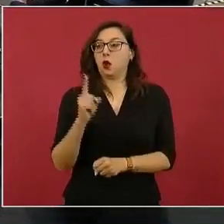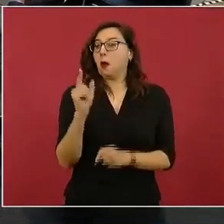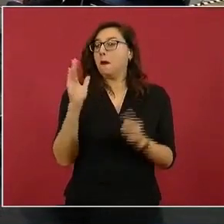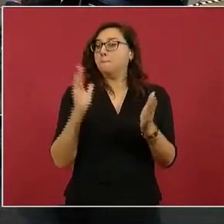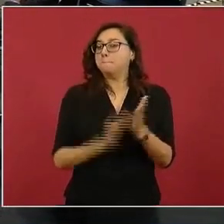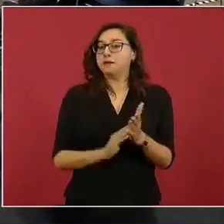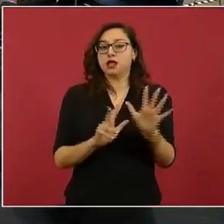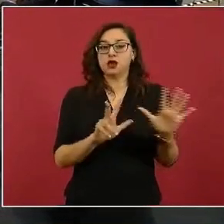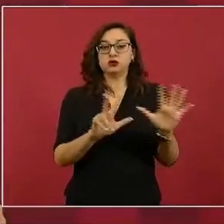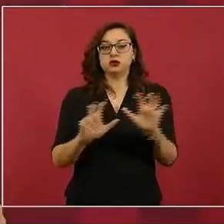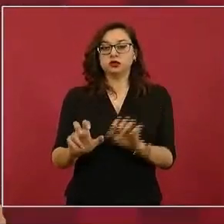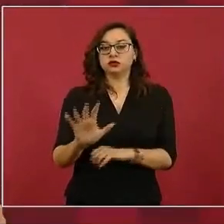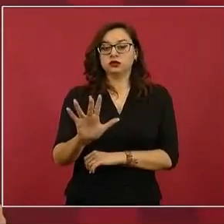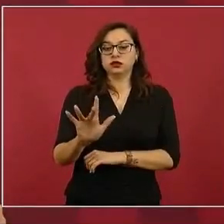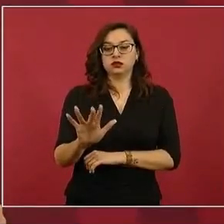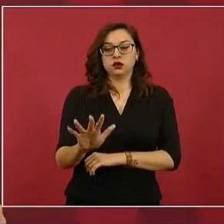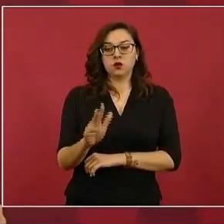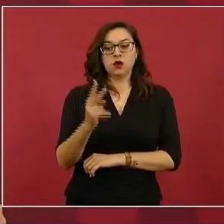1852.